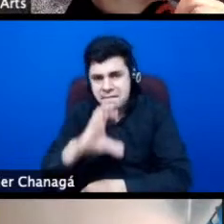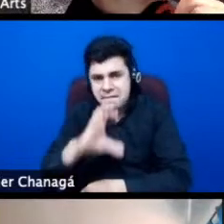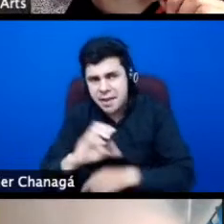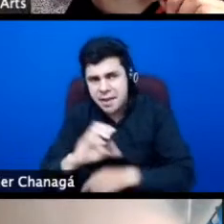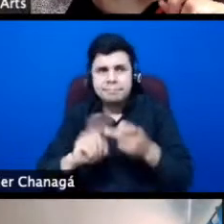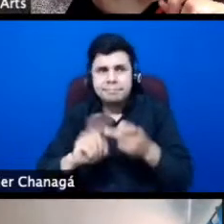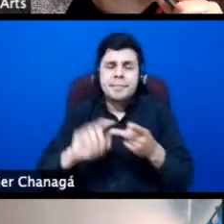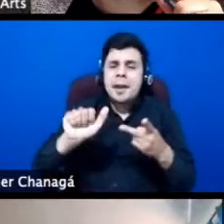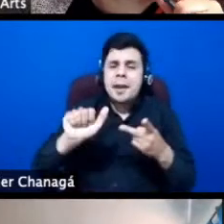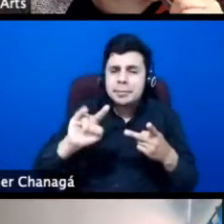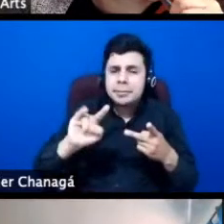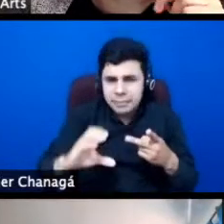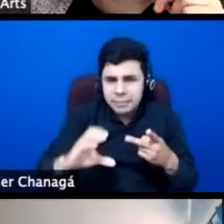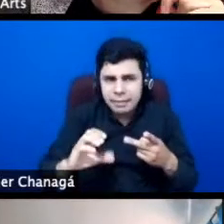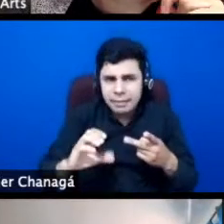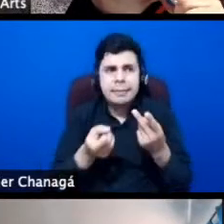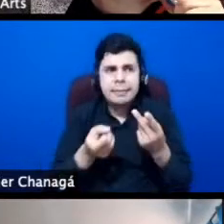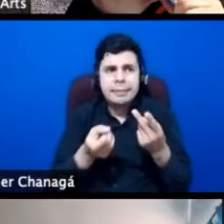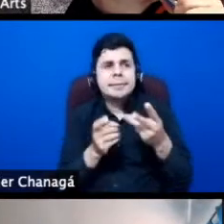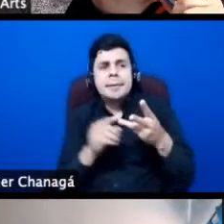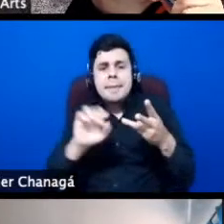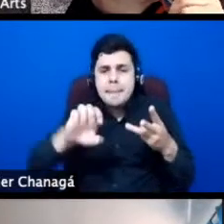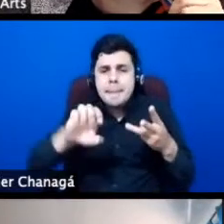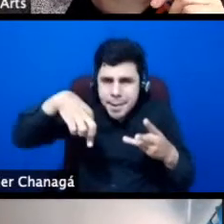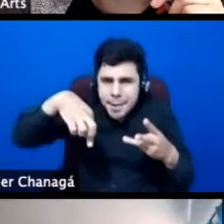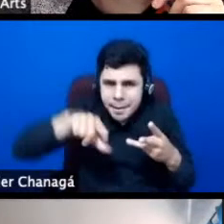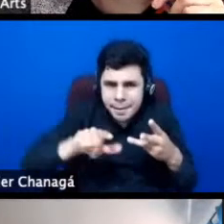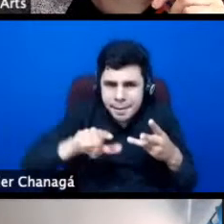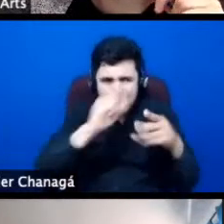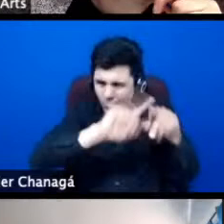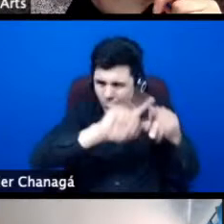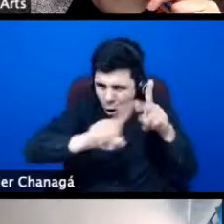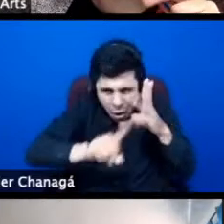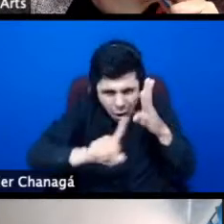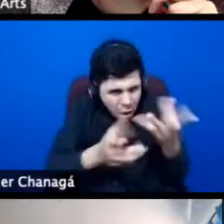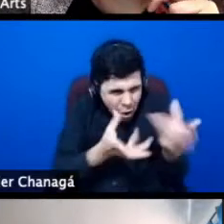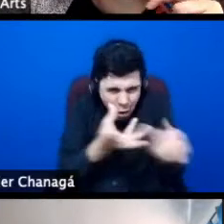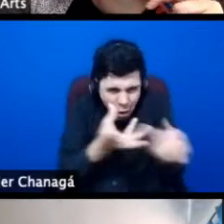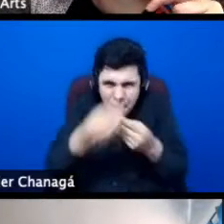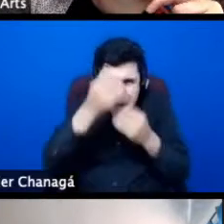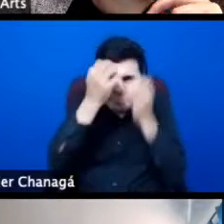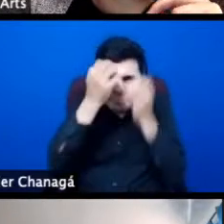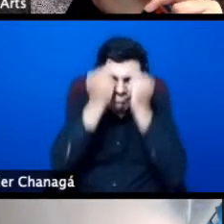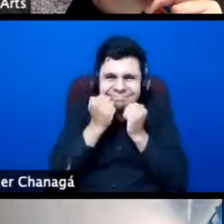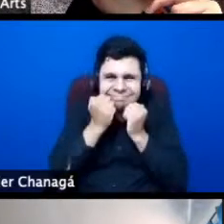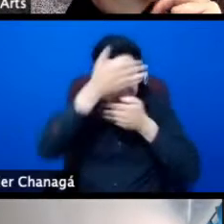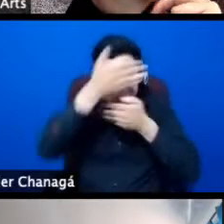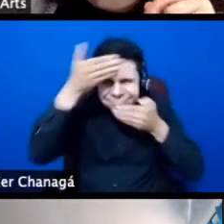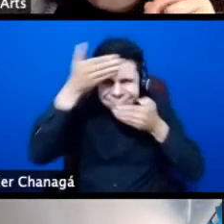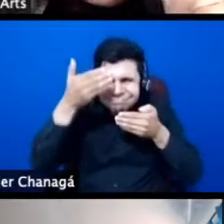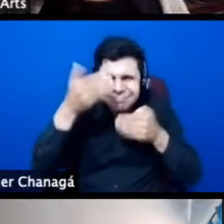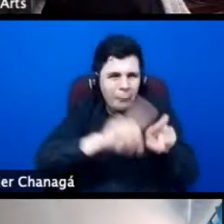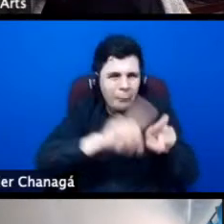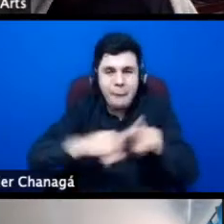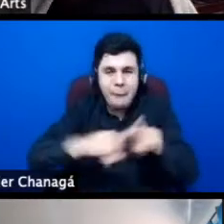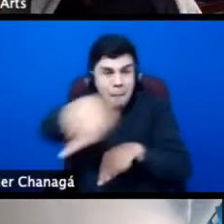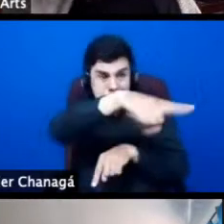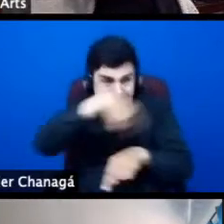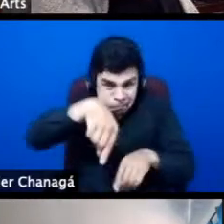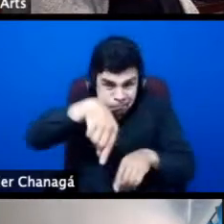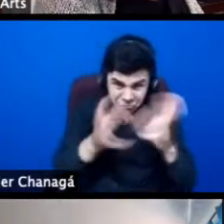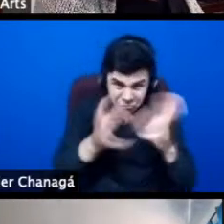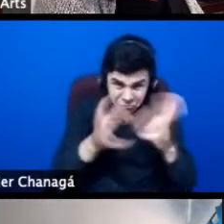armadas. Entonces, se pareciera que Colombia, esto de la paz, fuese una